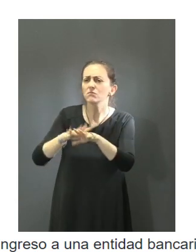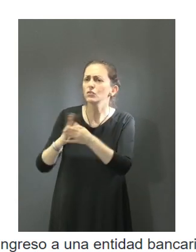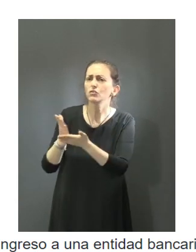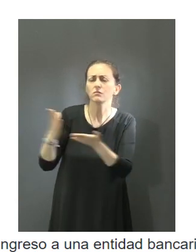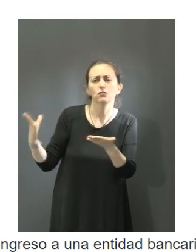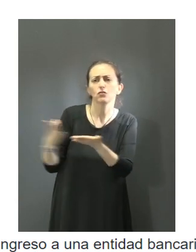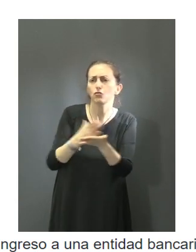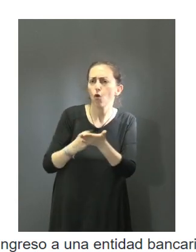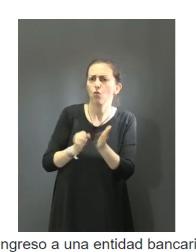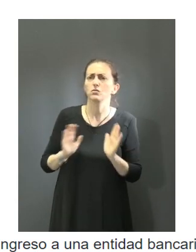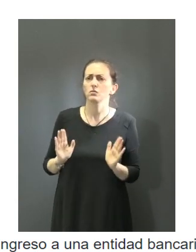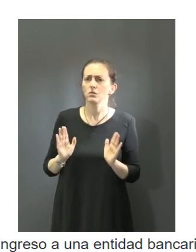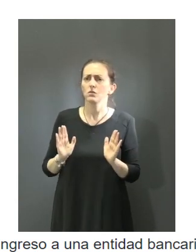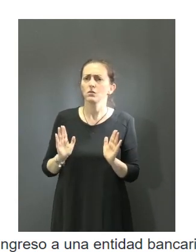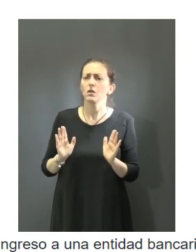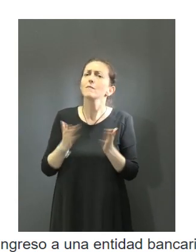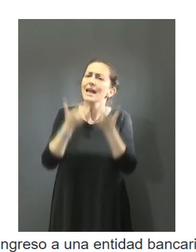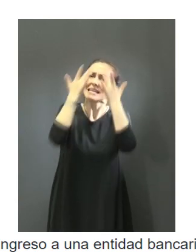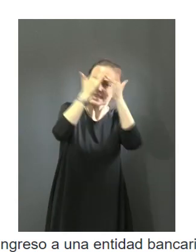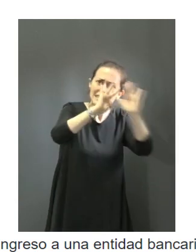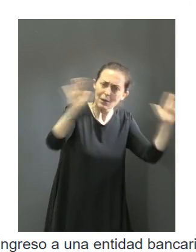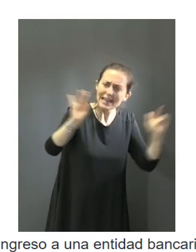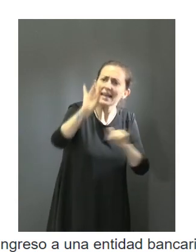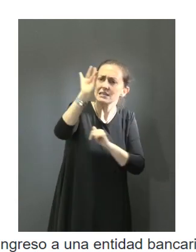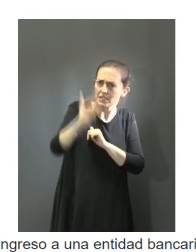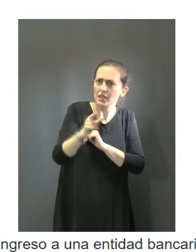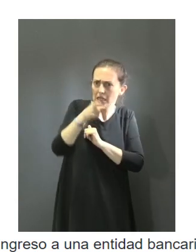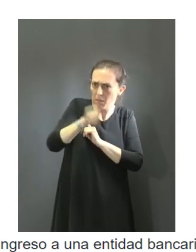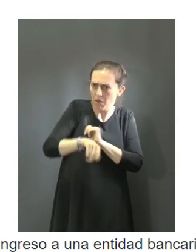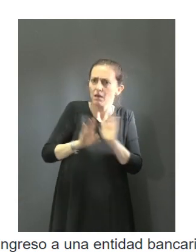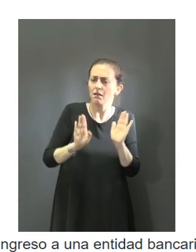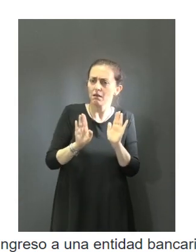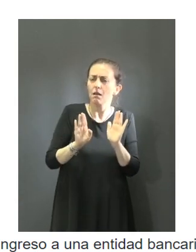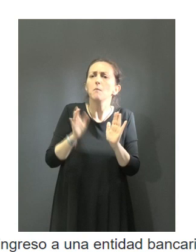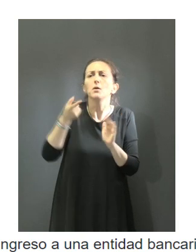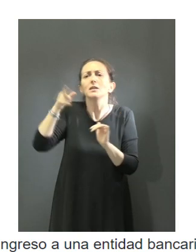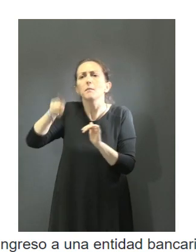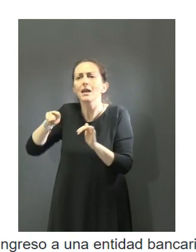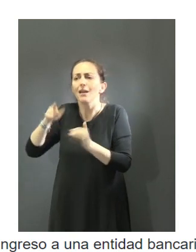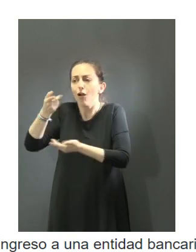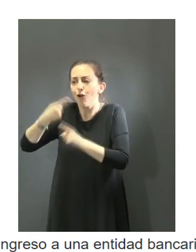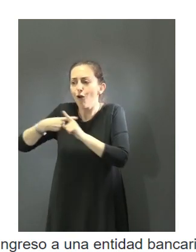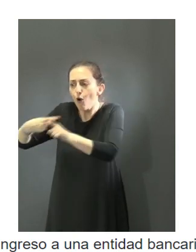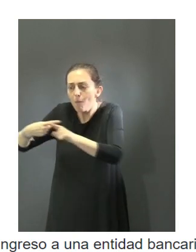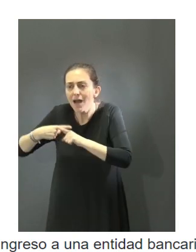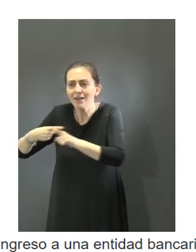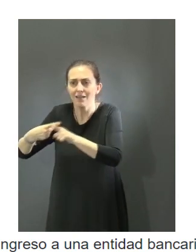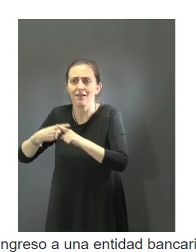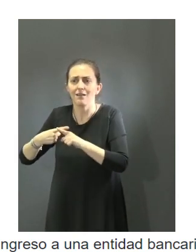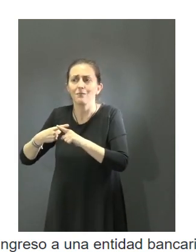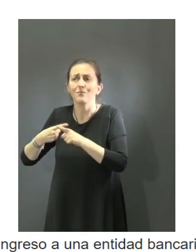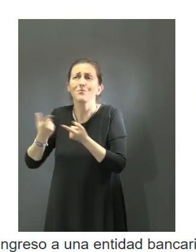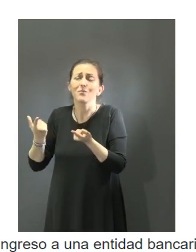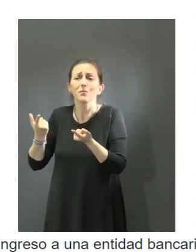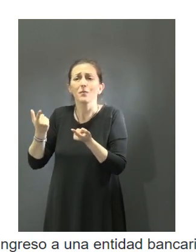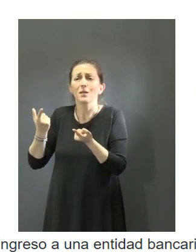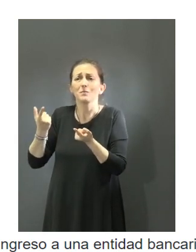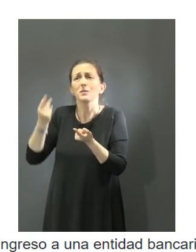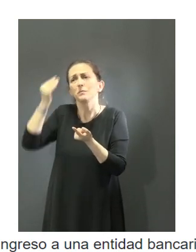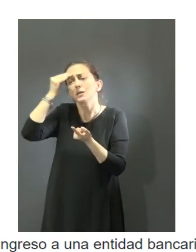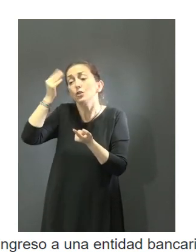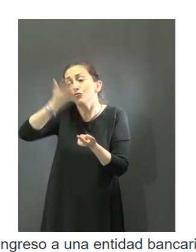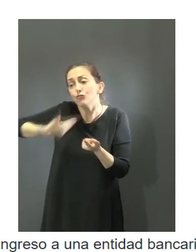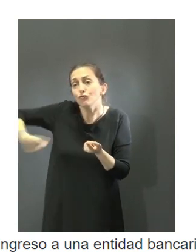que hay que desarrollar. La parte de sensibilizar y pues la parte de compartir. Yo creo que también